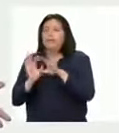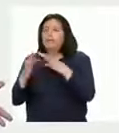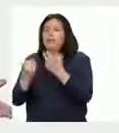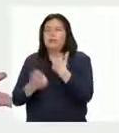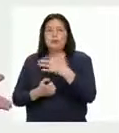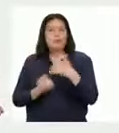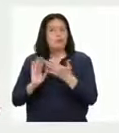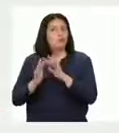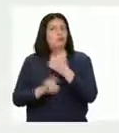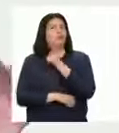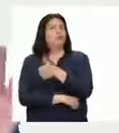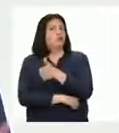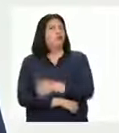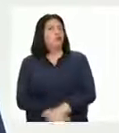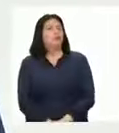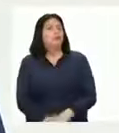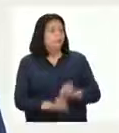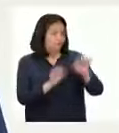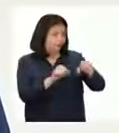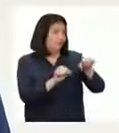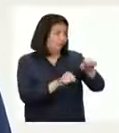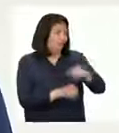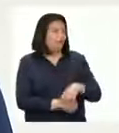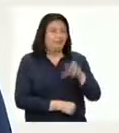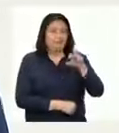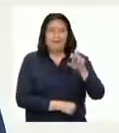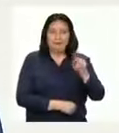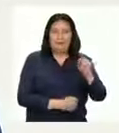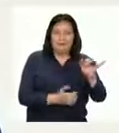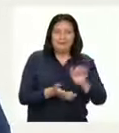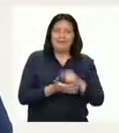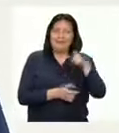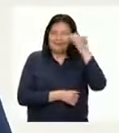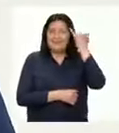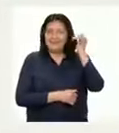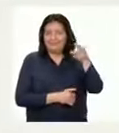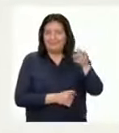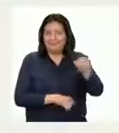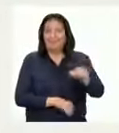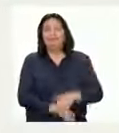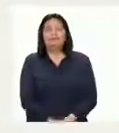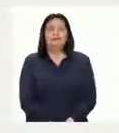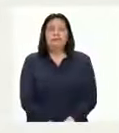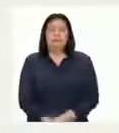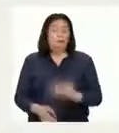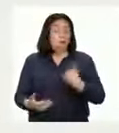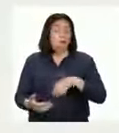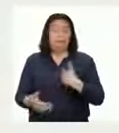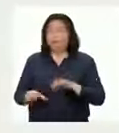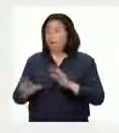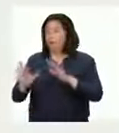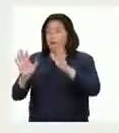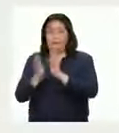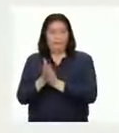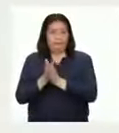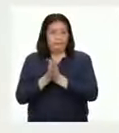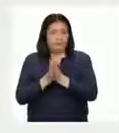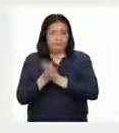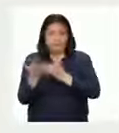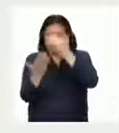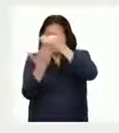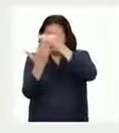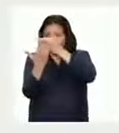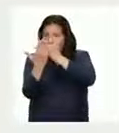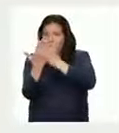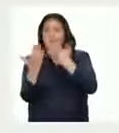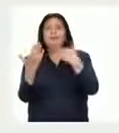familia o una comunidad. Exactamente, Patti. Esa es la idea. ¡Qué maravilla! El esquema de la entrevista está